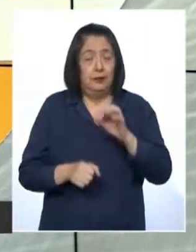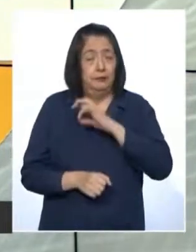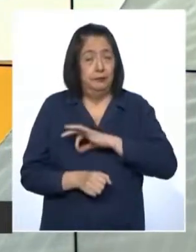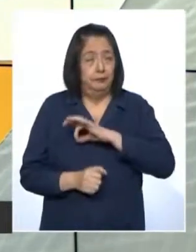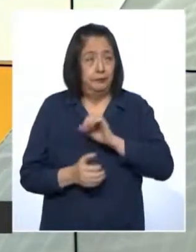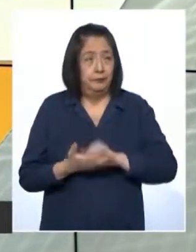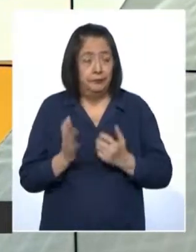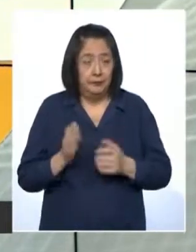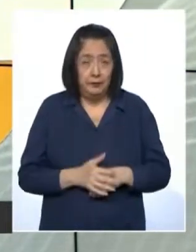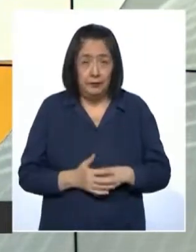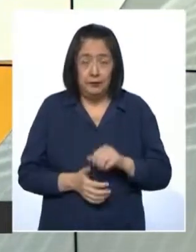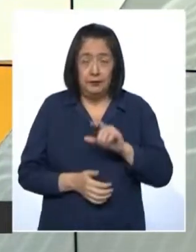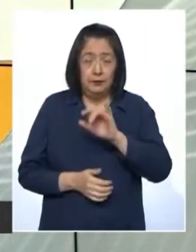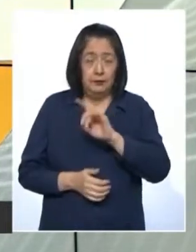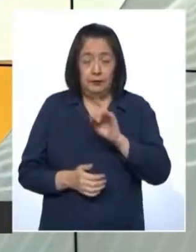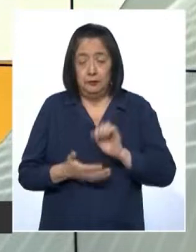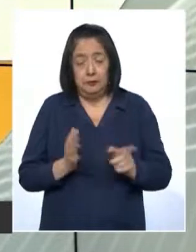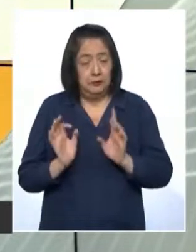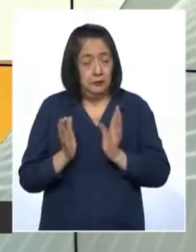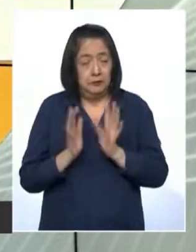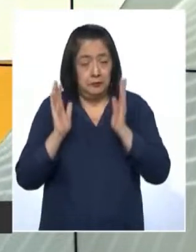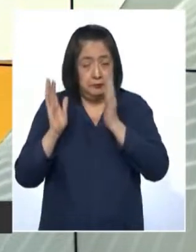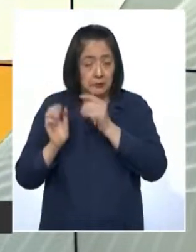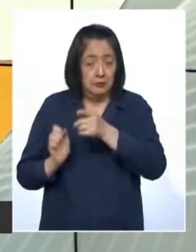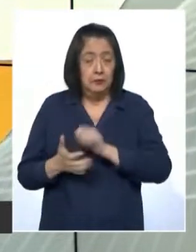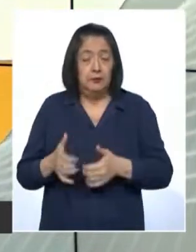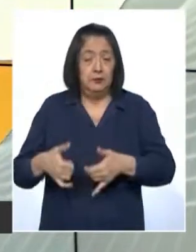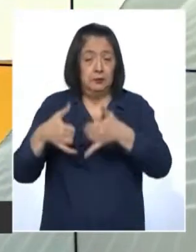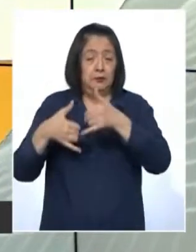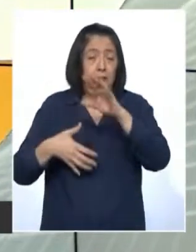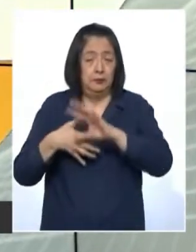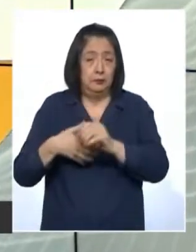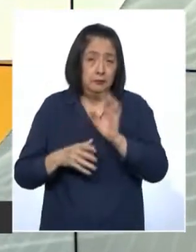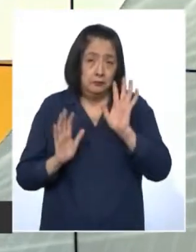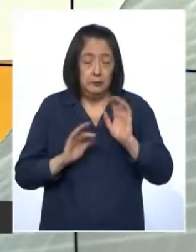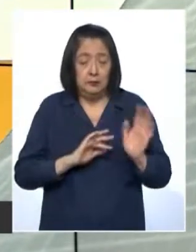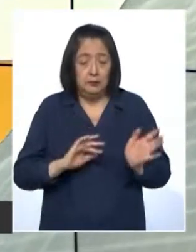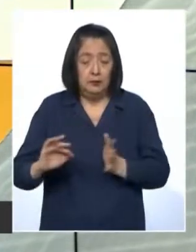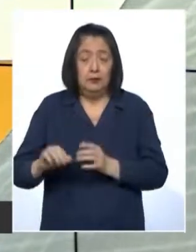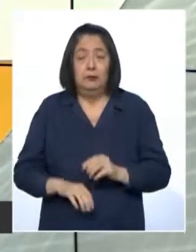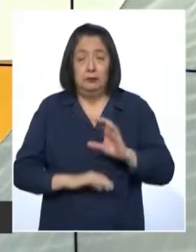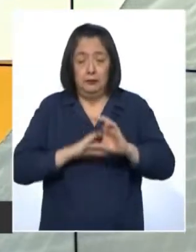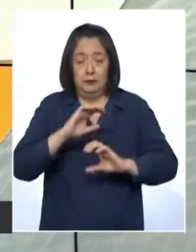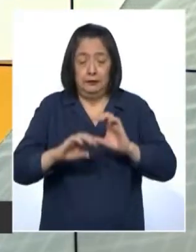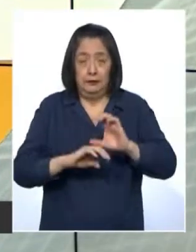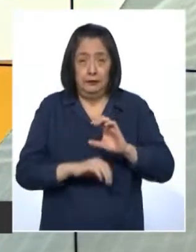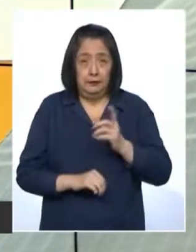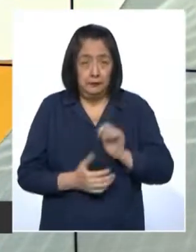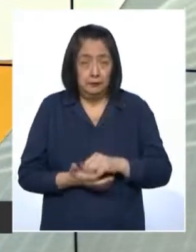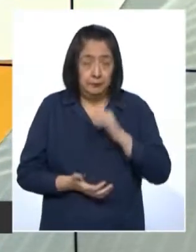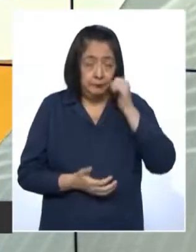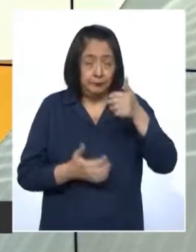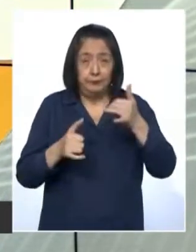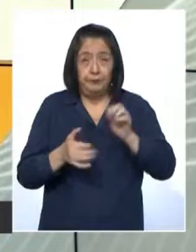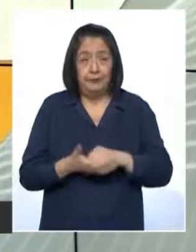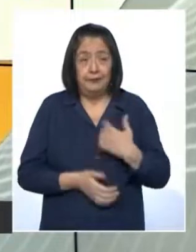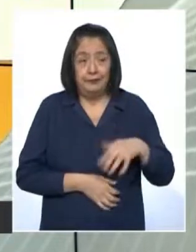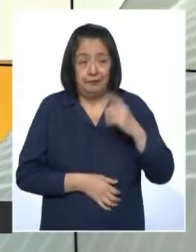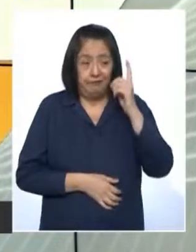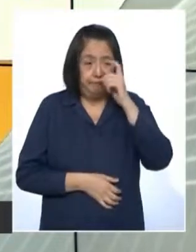que Luxemburgo no le da la prioridad necesaria a la Copa Sudamericana. Vamos ahora con Sporting Cristal porque es su turno mañana y tiene un